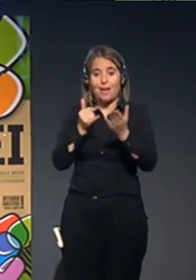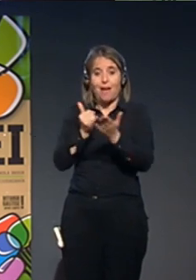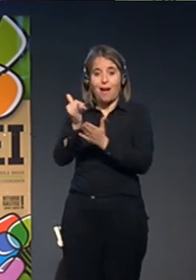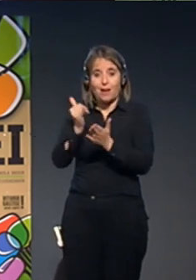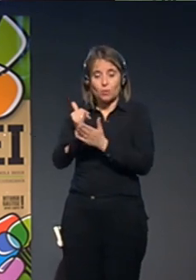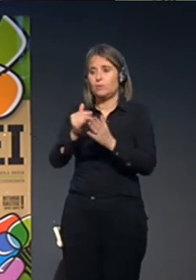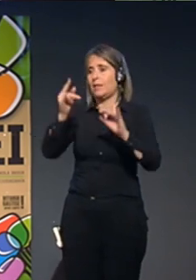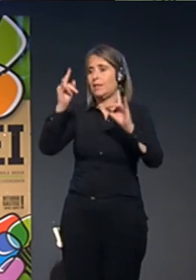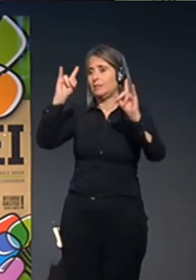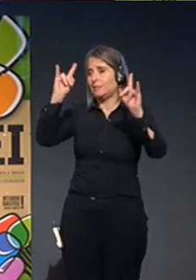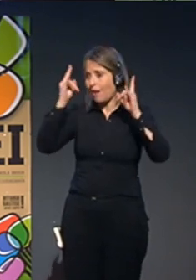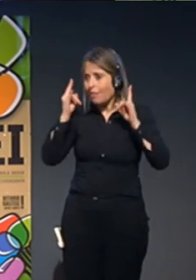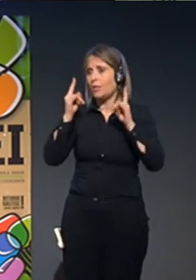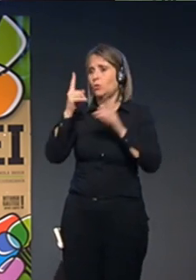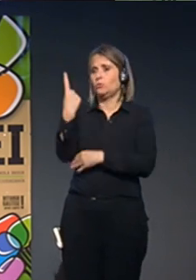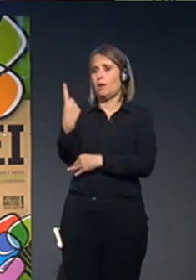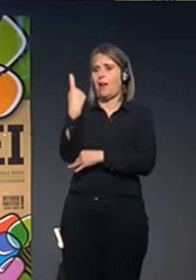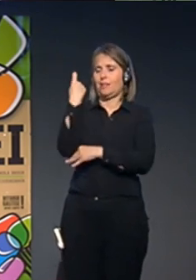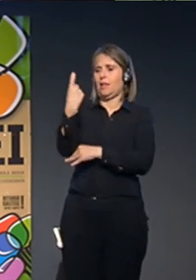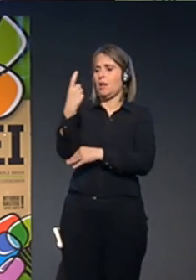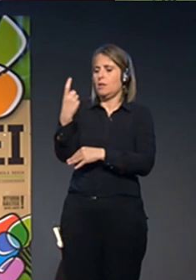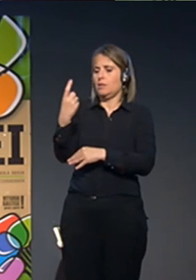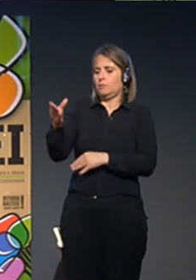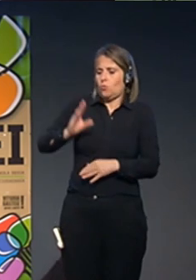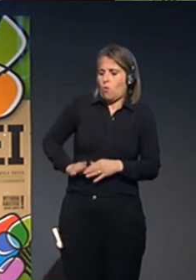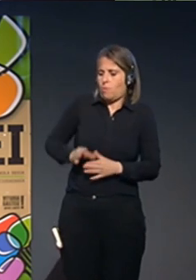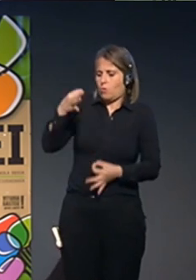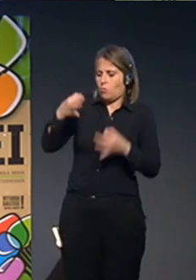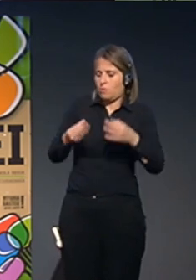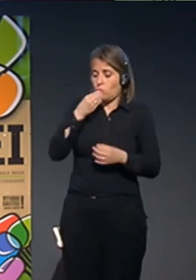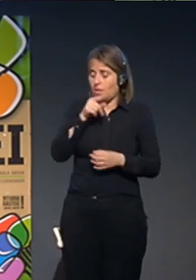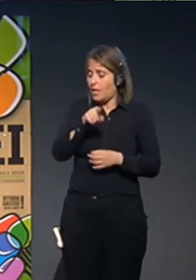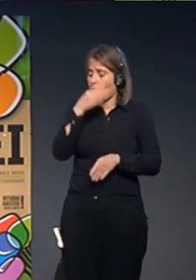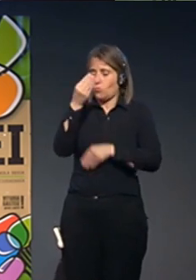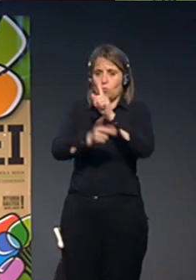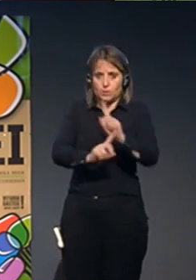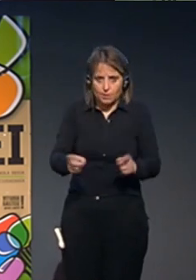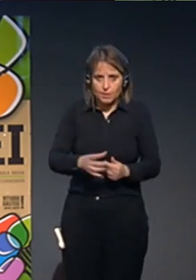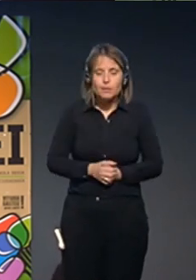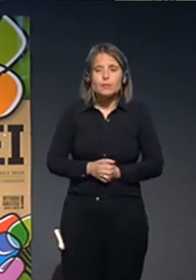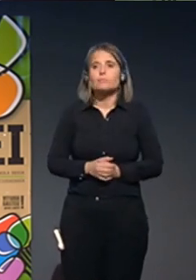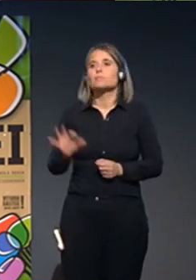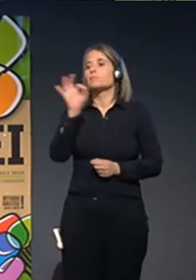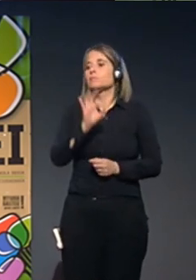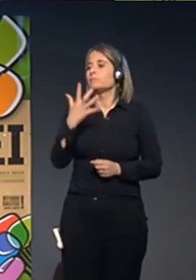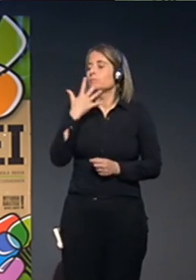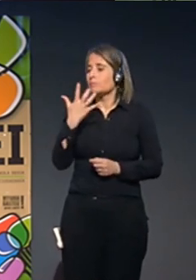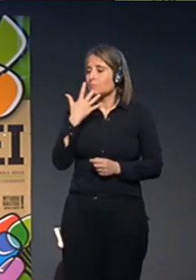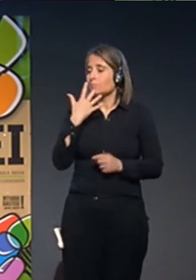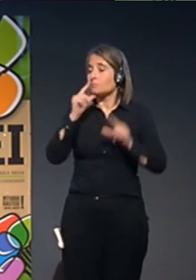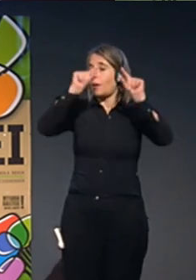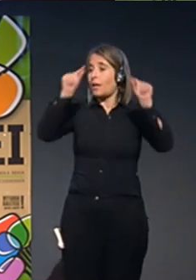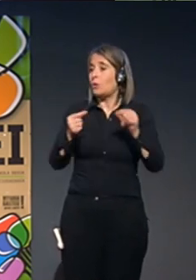agricultores ganaderos y aranzales también cobren precios justos por sus alimentos eso no se esté haciendo o que haya cláusulas espejo en la